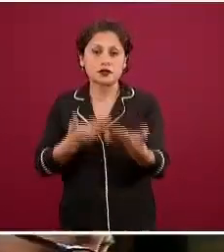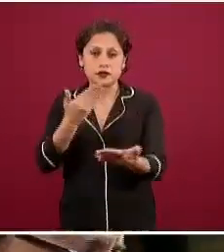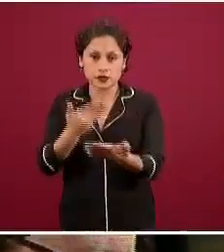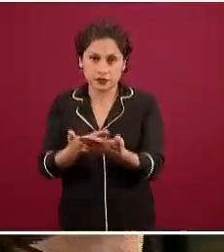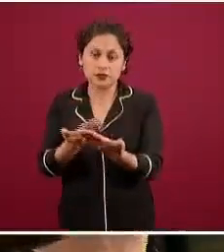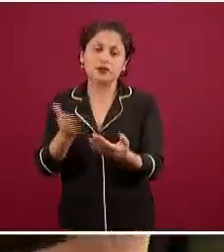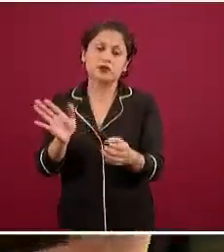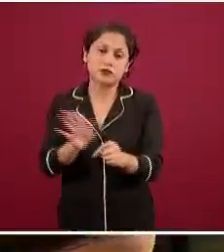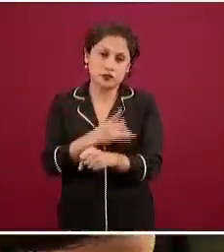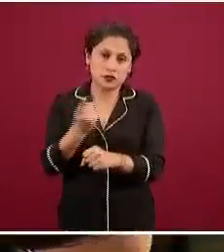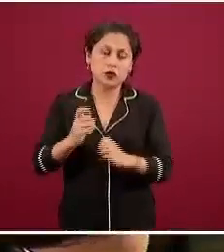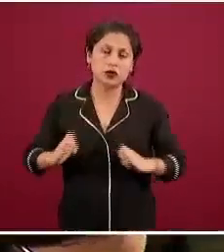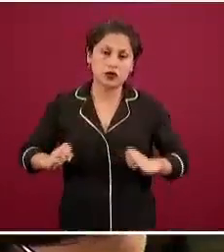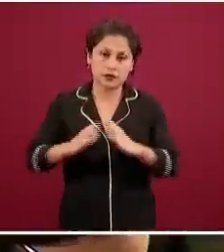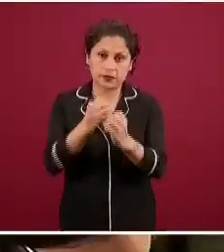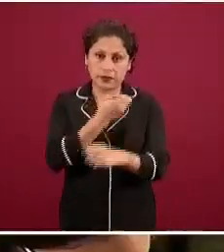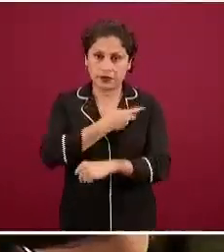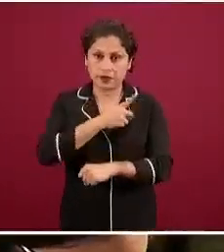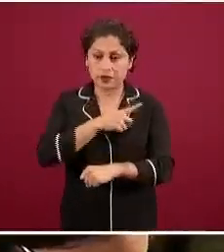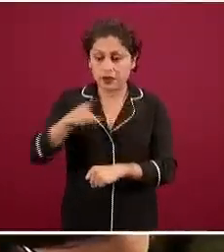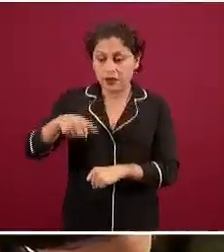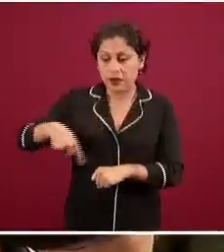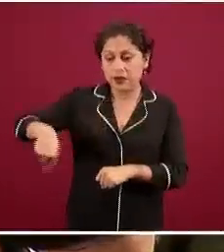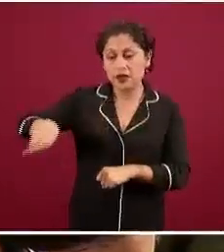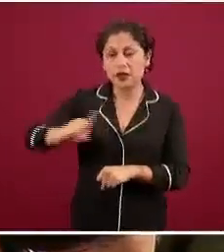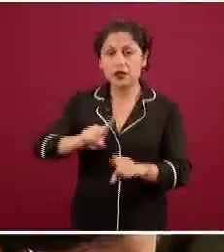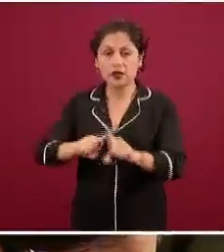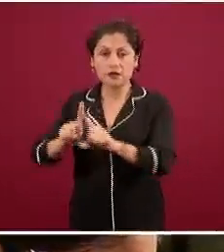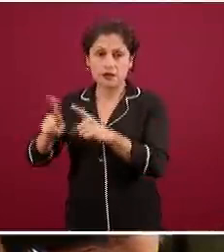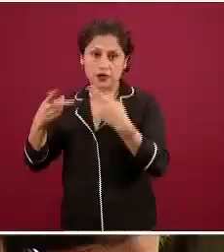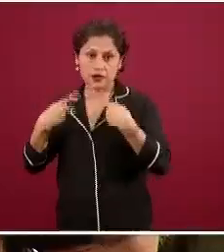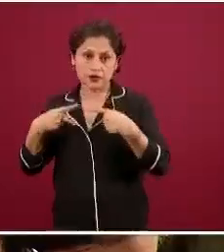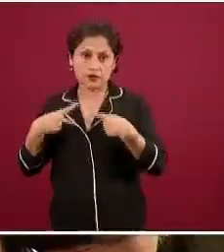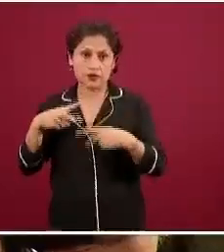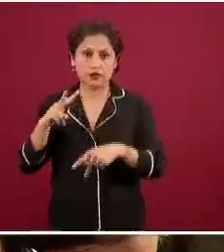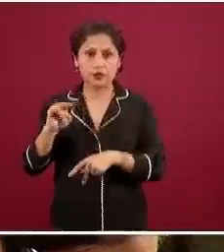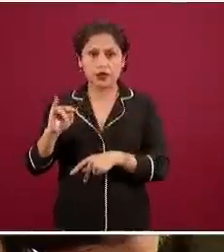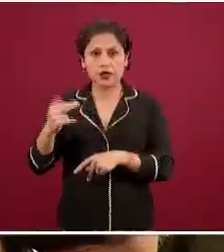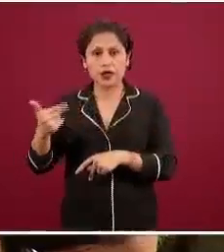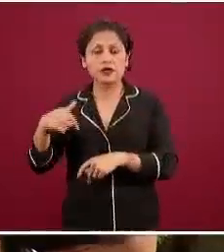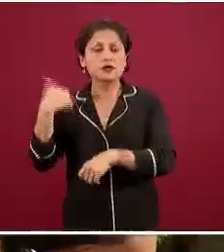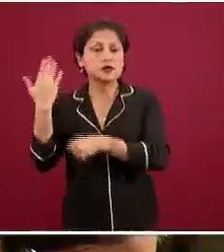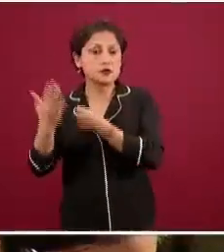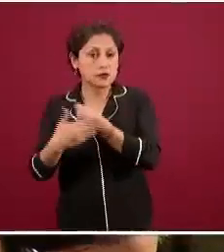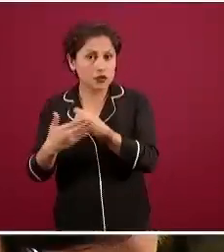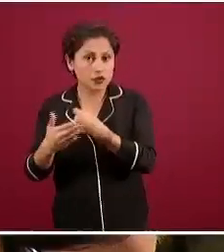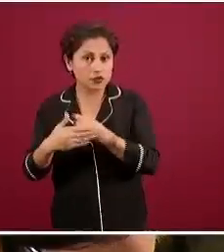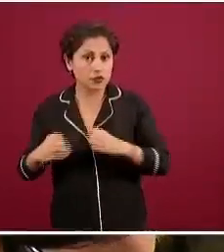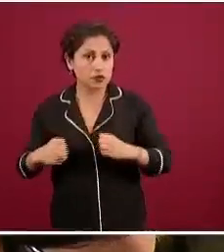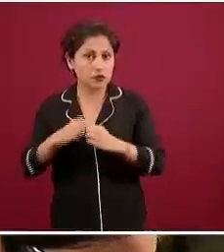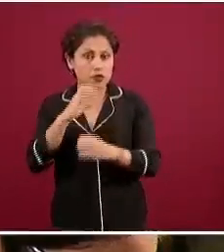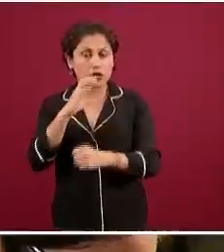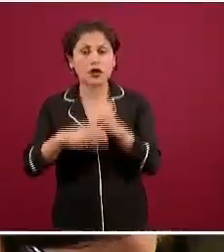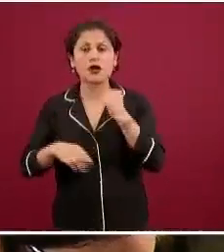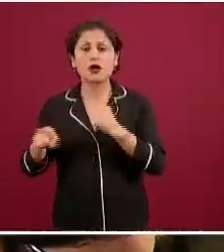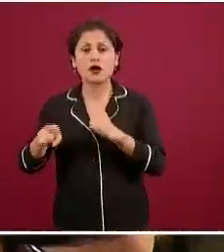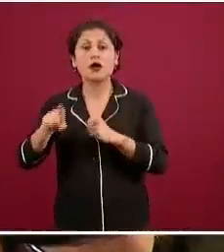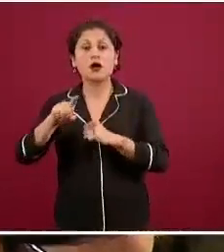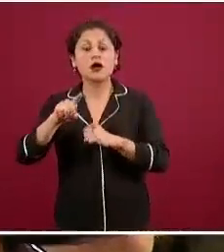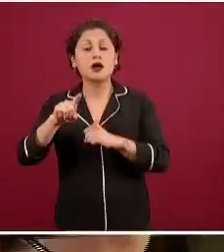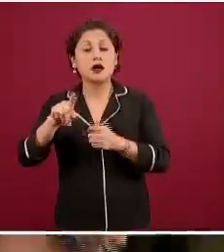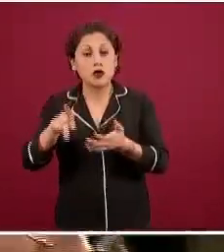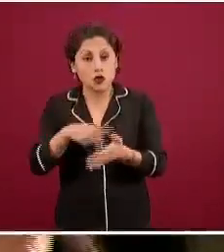advierten que estos casos de VIH podrían repuntar durante la contingencia o verse empeorados. ¿Ya tienen alguna postura que les pudieran